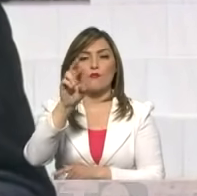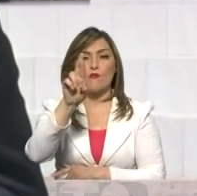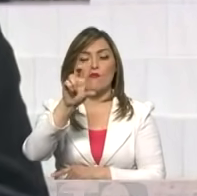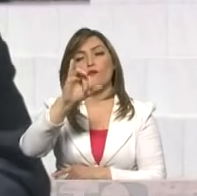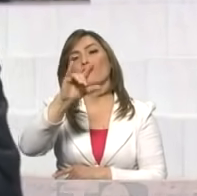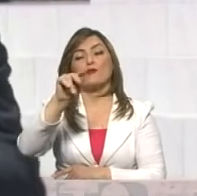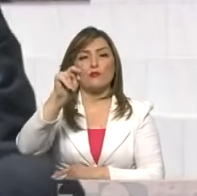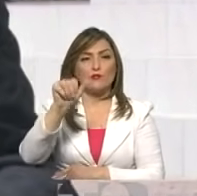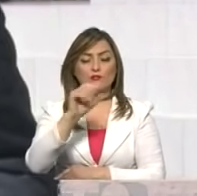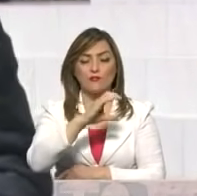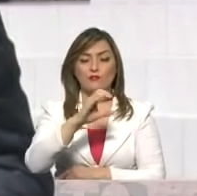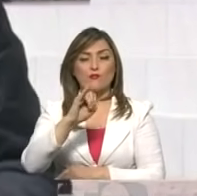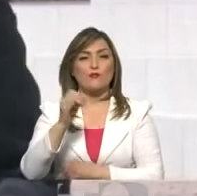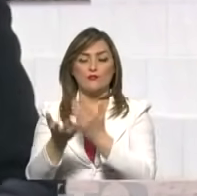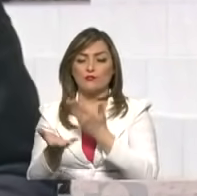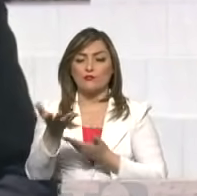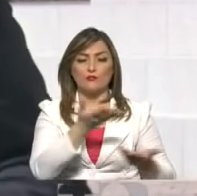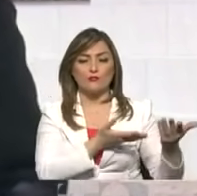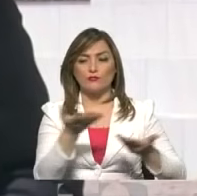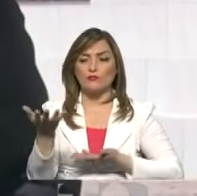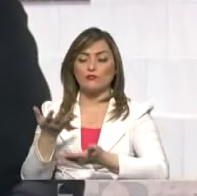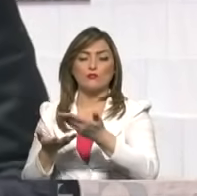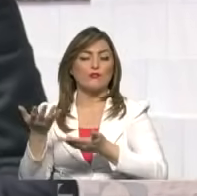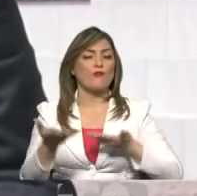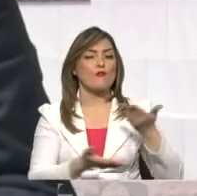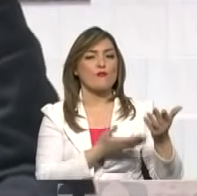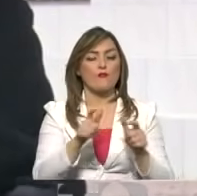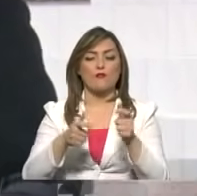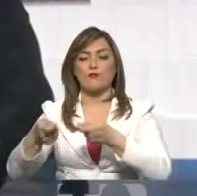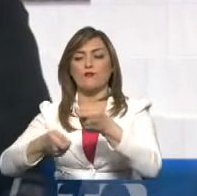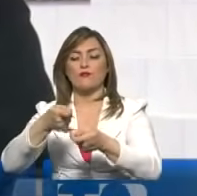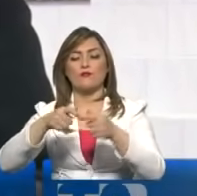mercado de Iñaquito, compartió brevemente con las